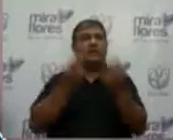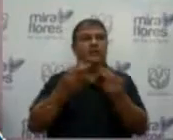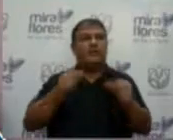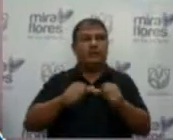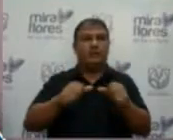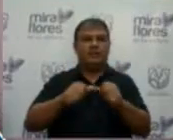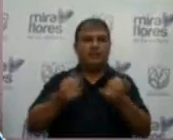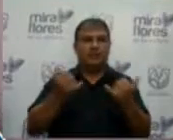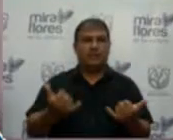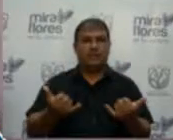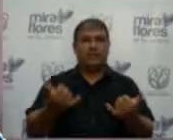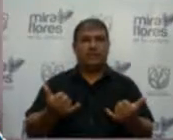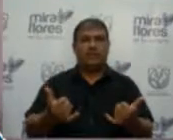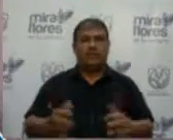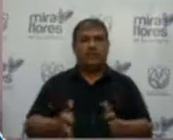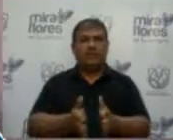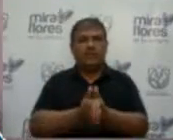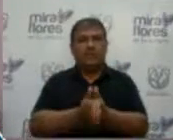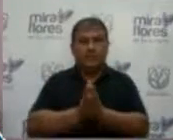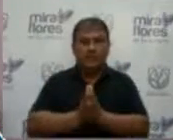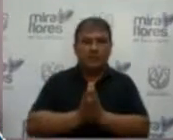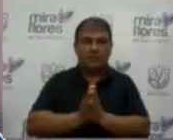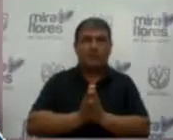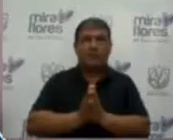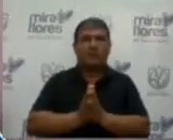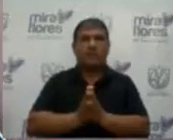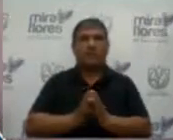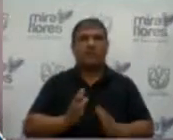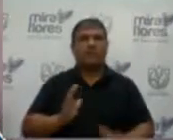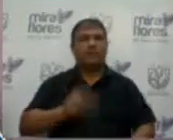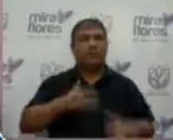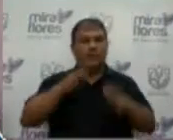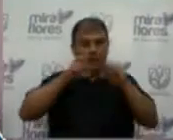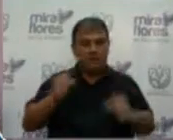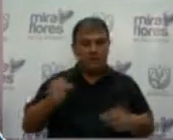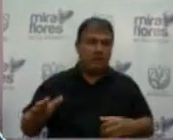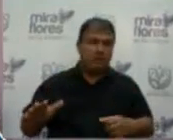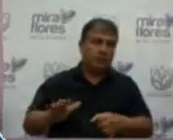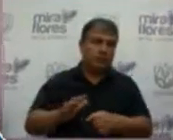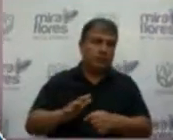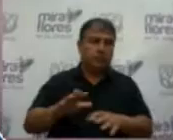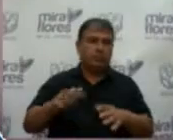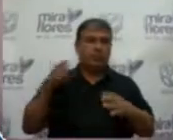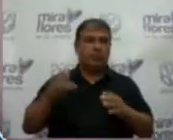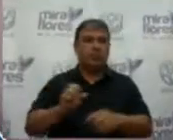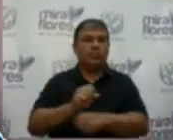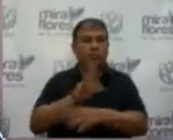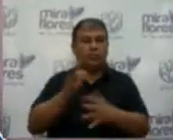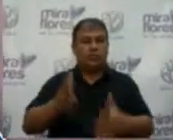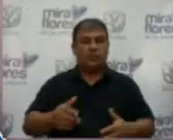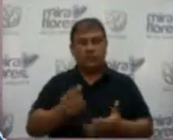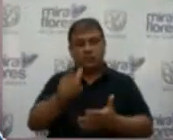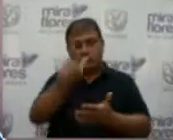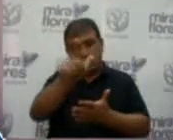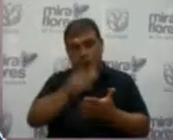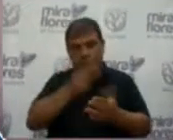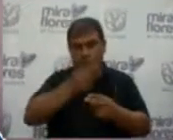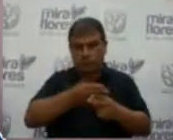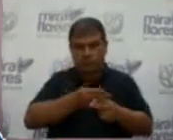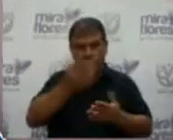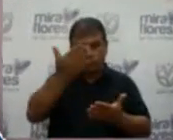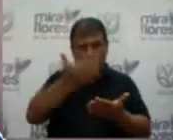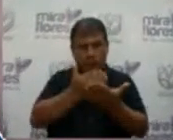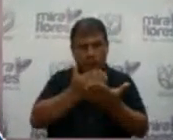fecha. Le voy a pedir a nuestra secretaria general del Consejo que se sirva a pasar la lista del caso.